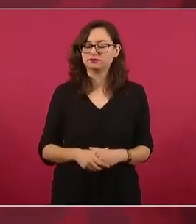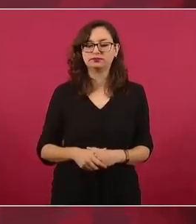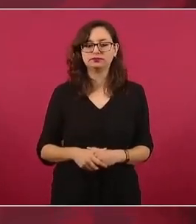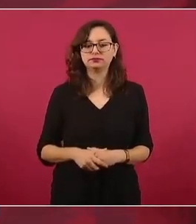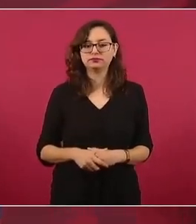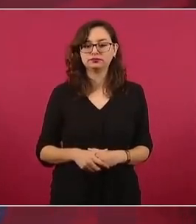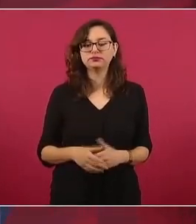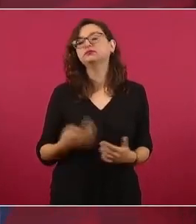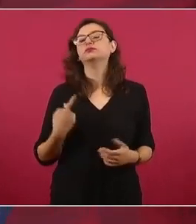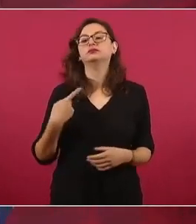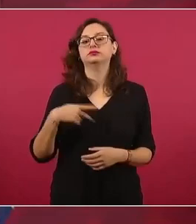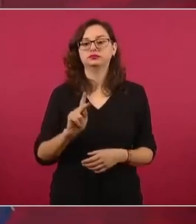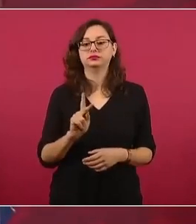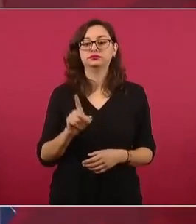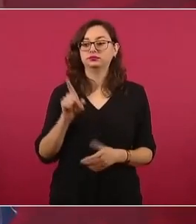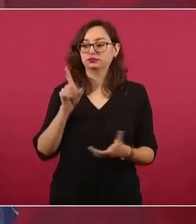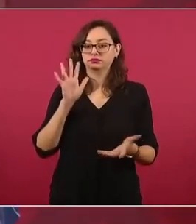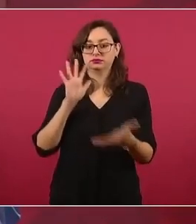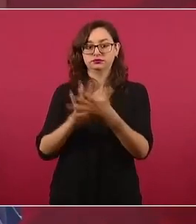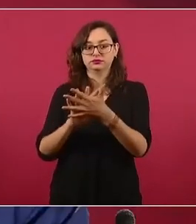Pero están detenidos